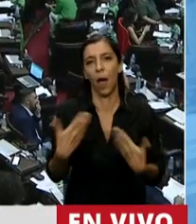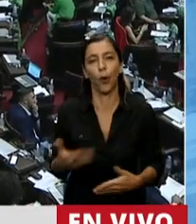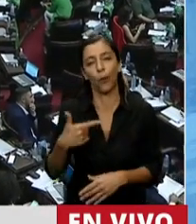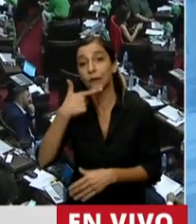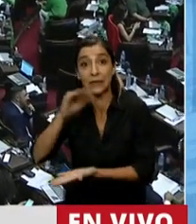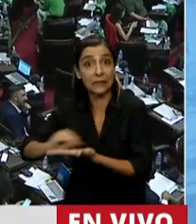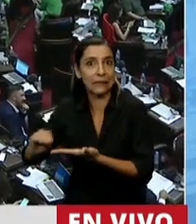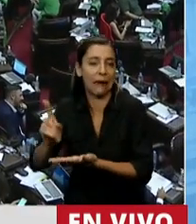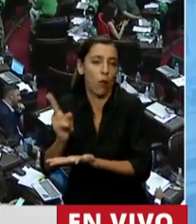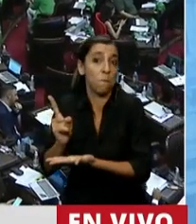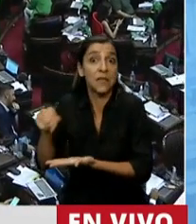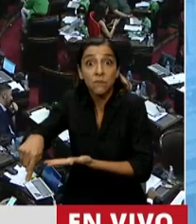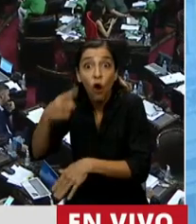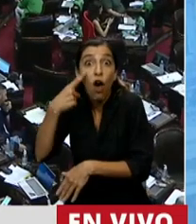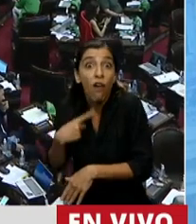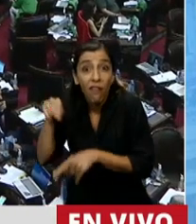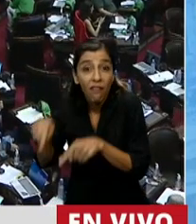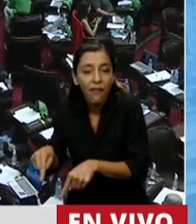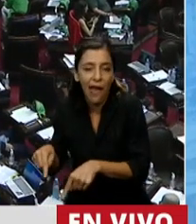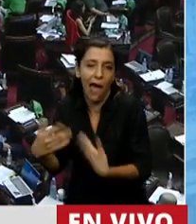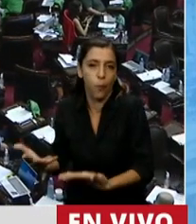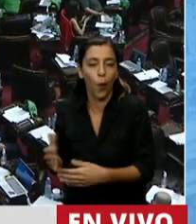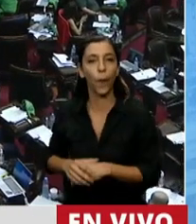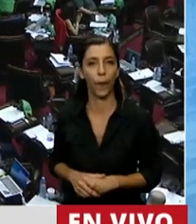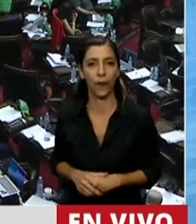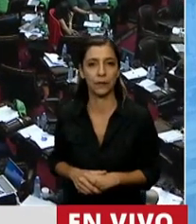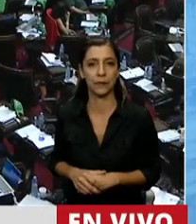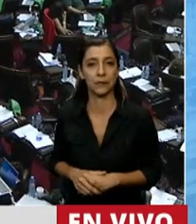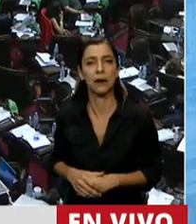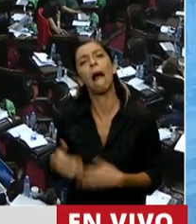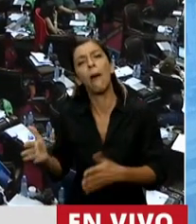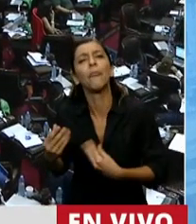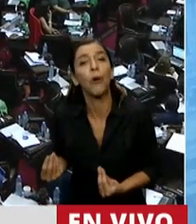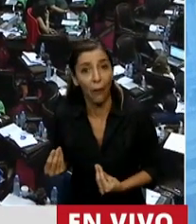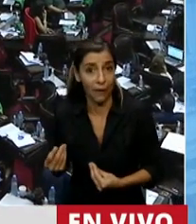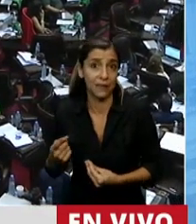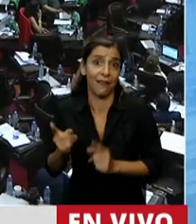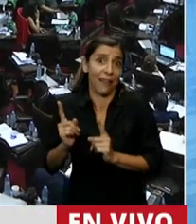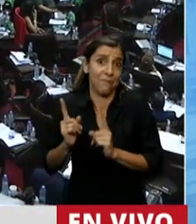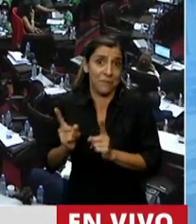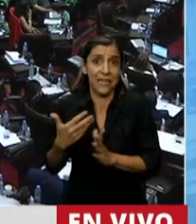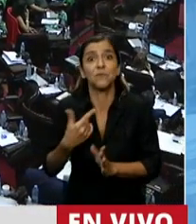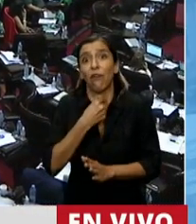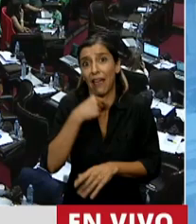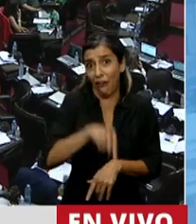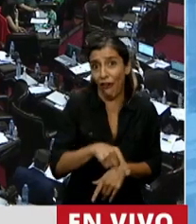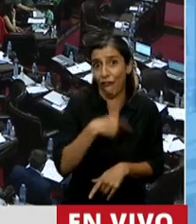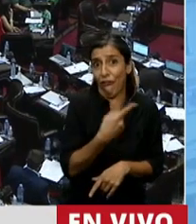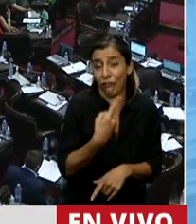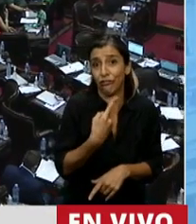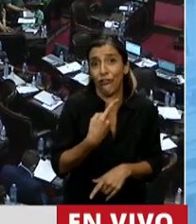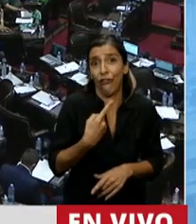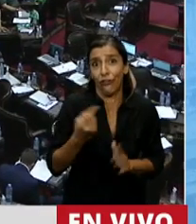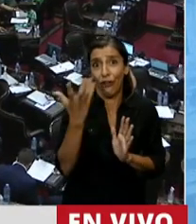este día afectando las dos puntas de la vida por un lado de las personas por nacer eliminando su vida y por